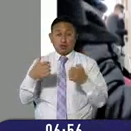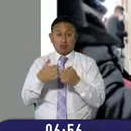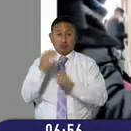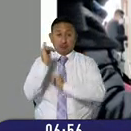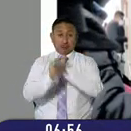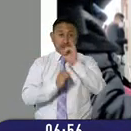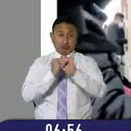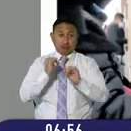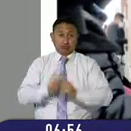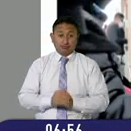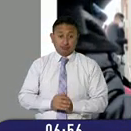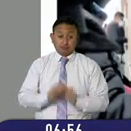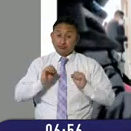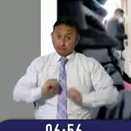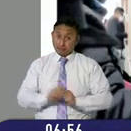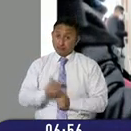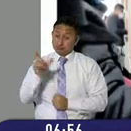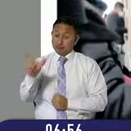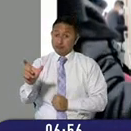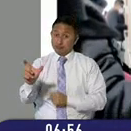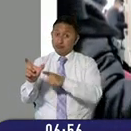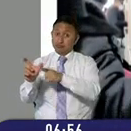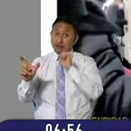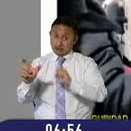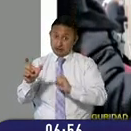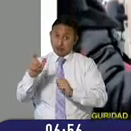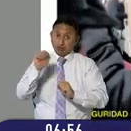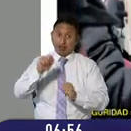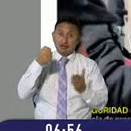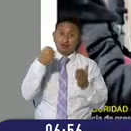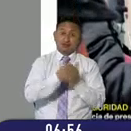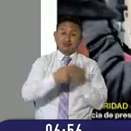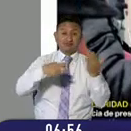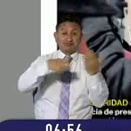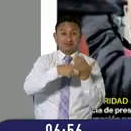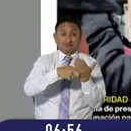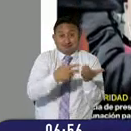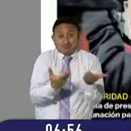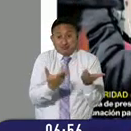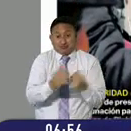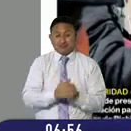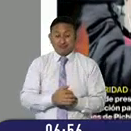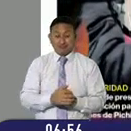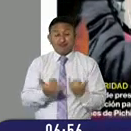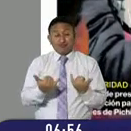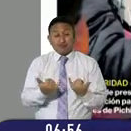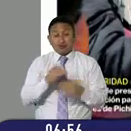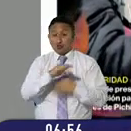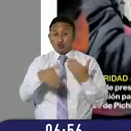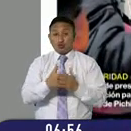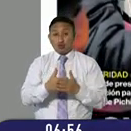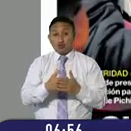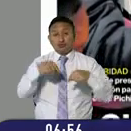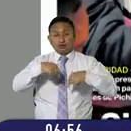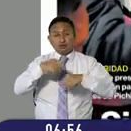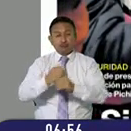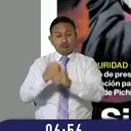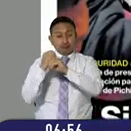carné, tiene boleto. Eso es lo que, en suma, ahora todos tenemos que tener claro para presentar y